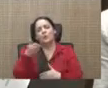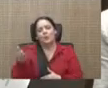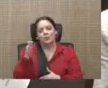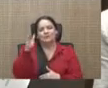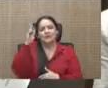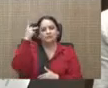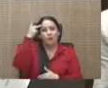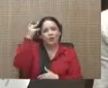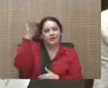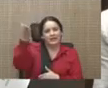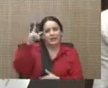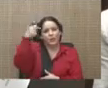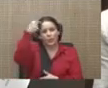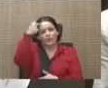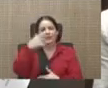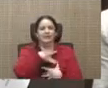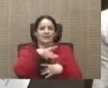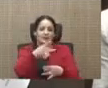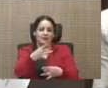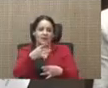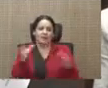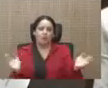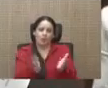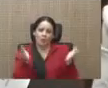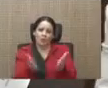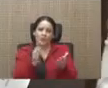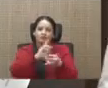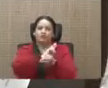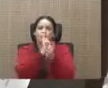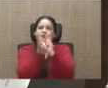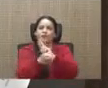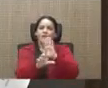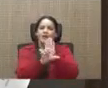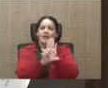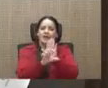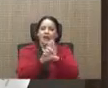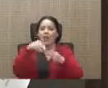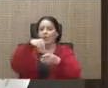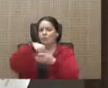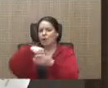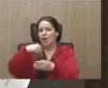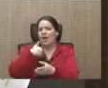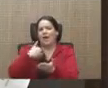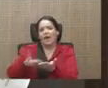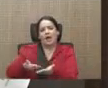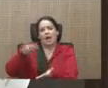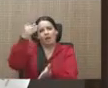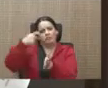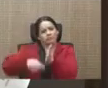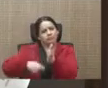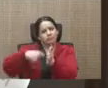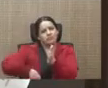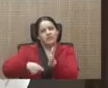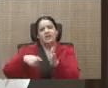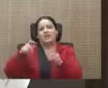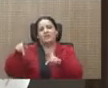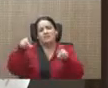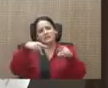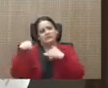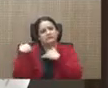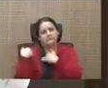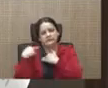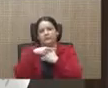particularmente su interés en promover reformas legales que en el fondo aumentan la pesada carga tributaria sobre los hombros de la ciudadanía y de las